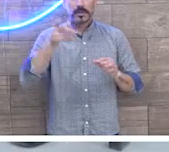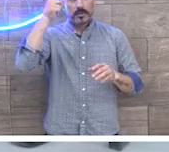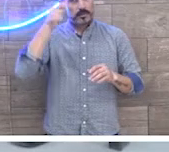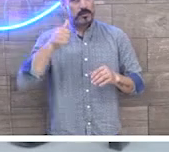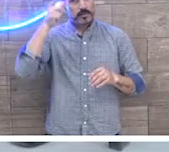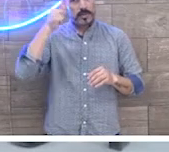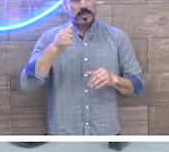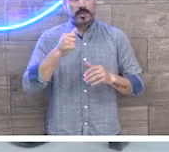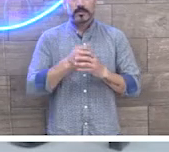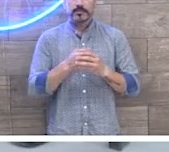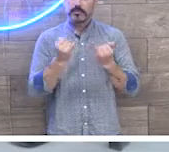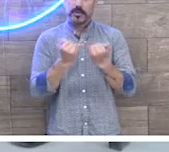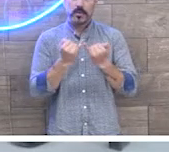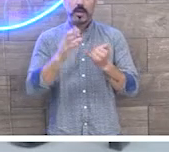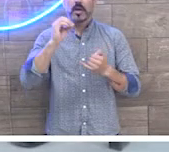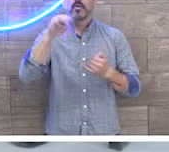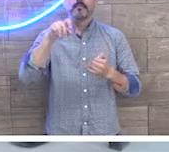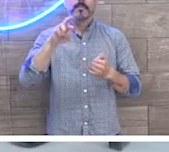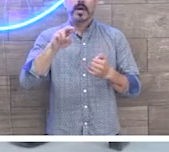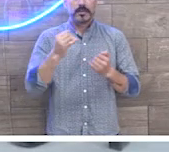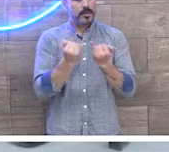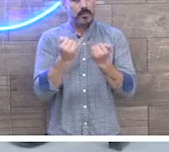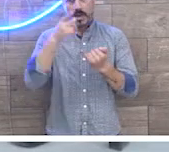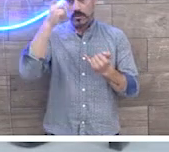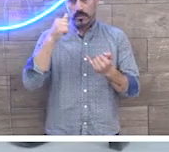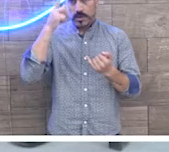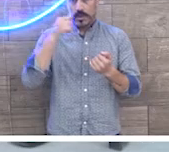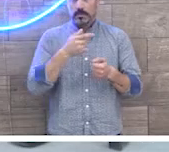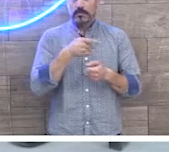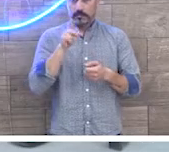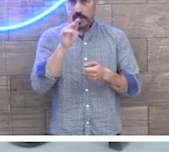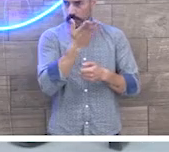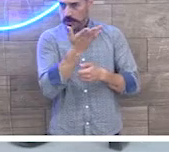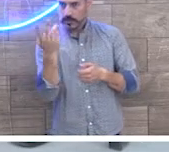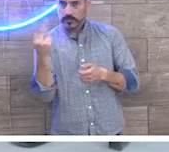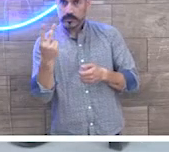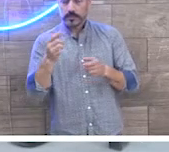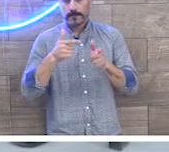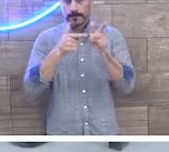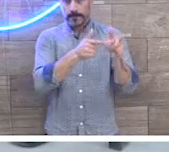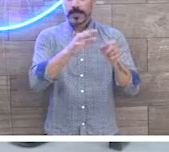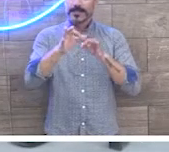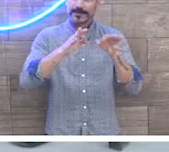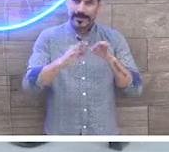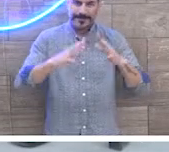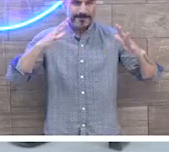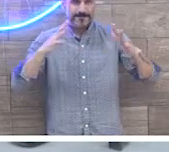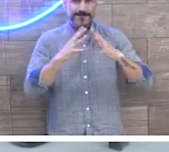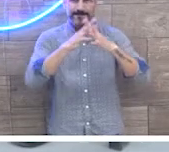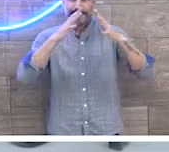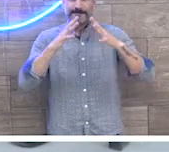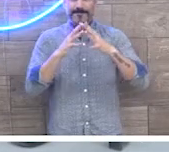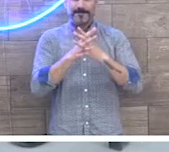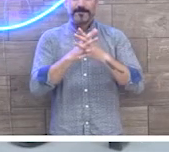Jorge ya son jubilados, pero siguen trabajando y siguen generando esta lucha por la inclusión. ¿Qué